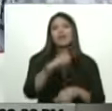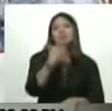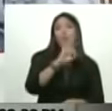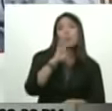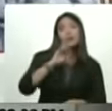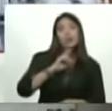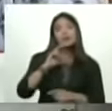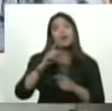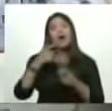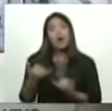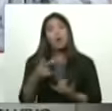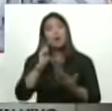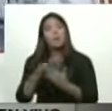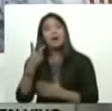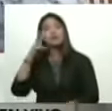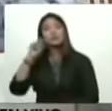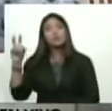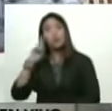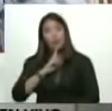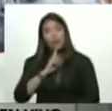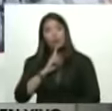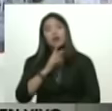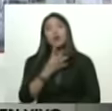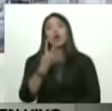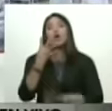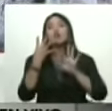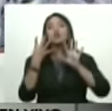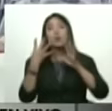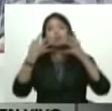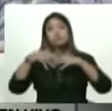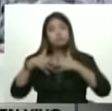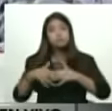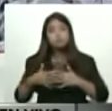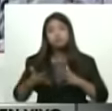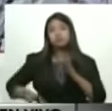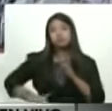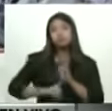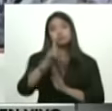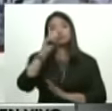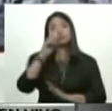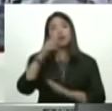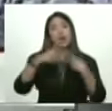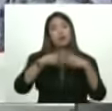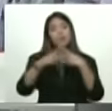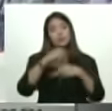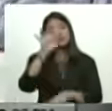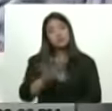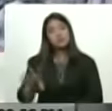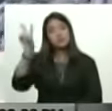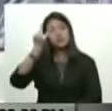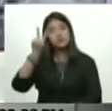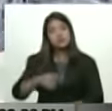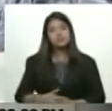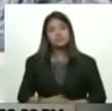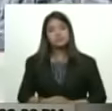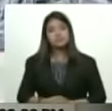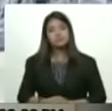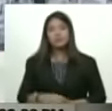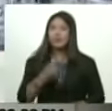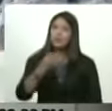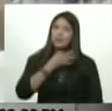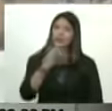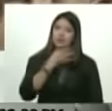este sector exportación, uno de los 9 motores estratégicos para impulsar el aparato productivo de nuestro país. Buenas